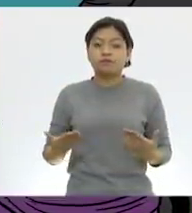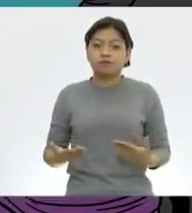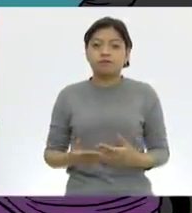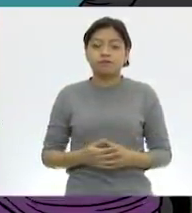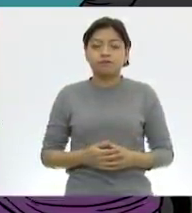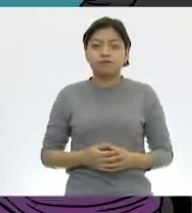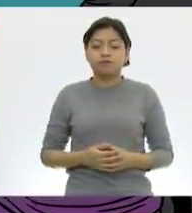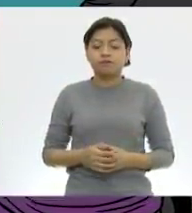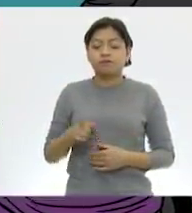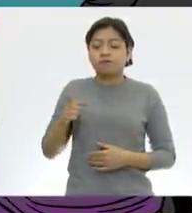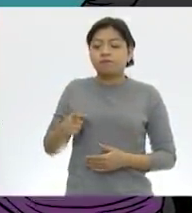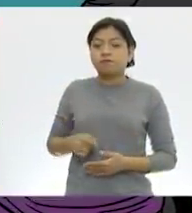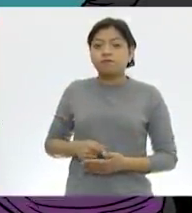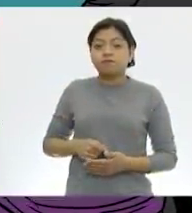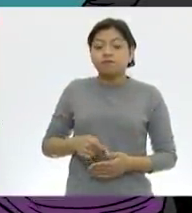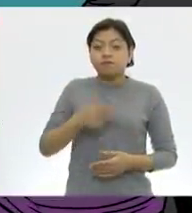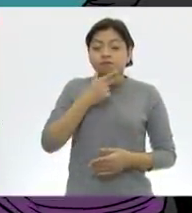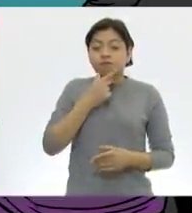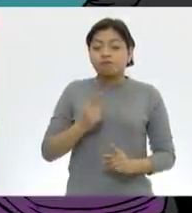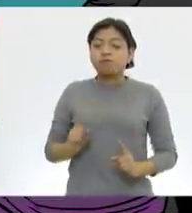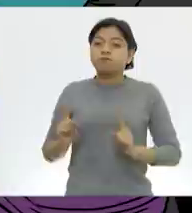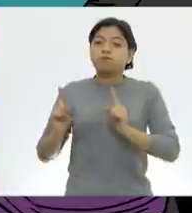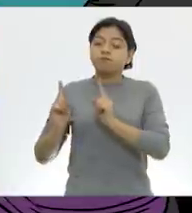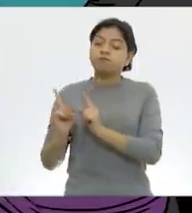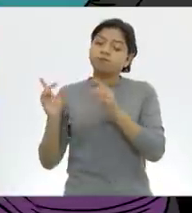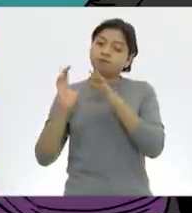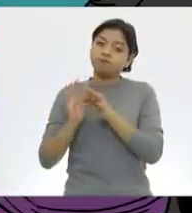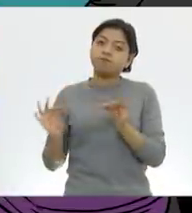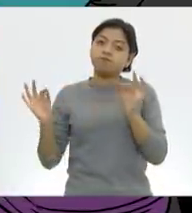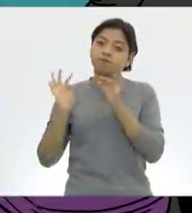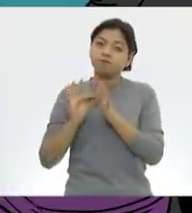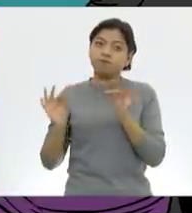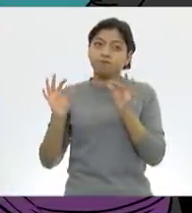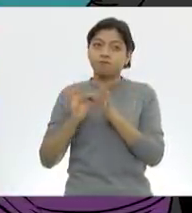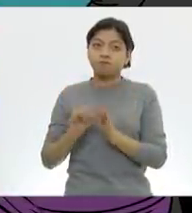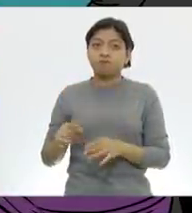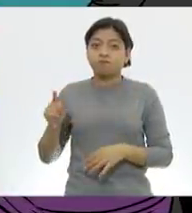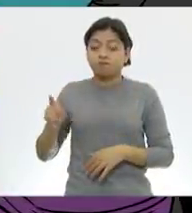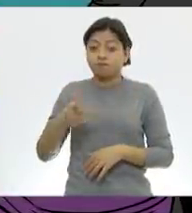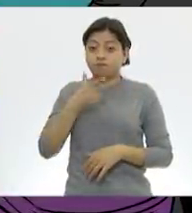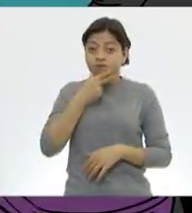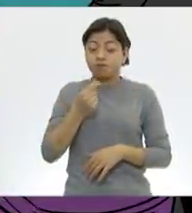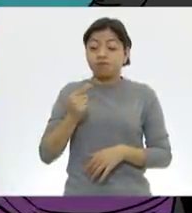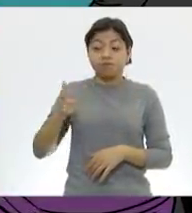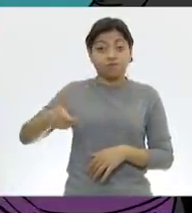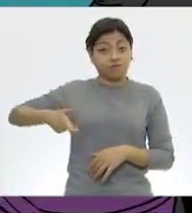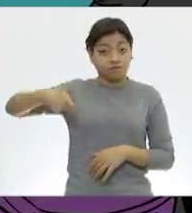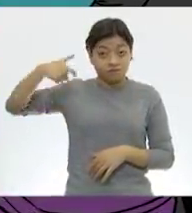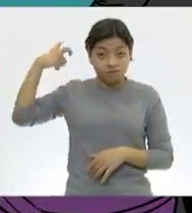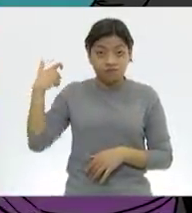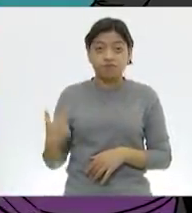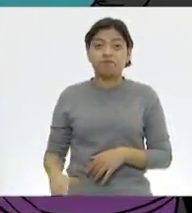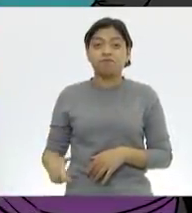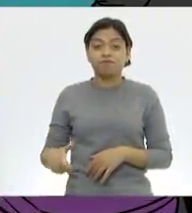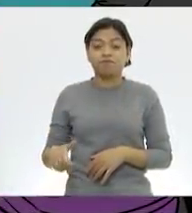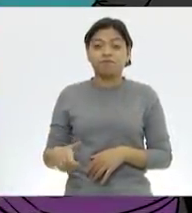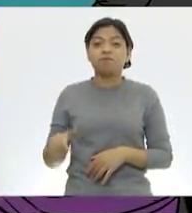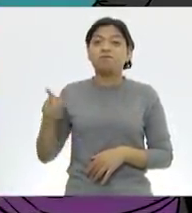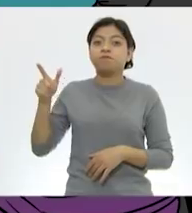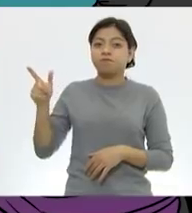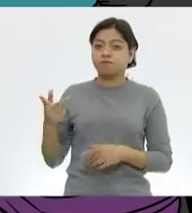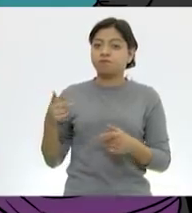se enderezó cuanto pudo para explicarme. «El cliente es rico, con que tú serás el